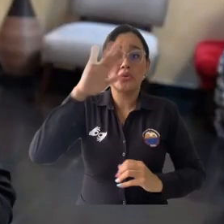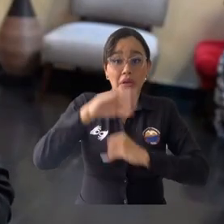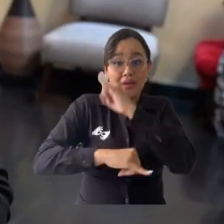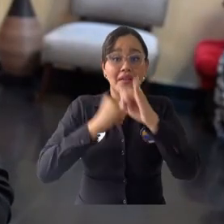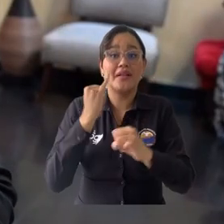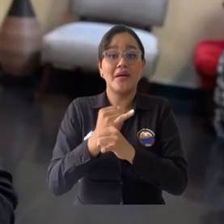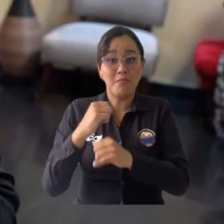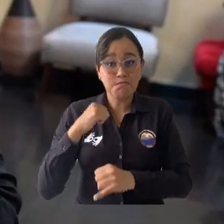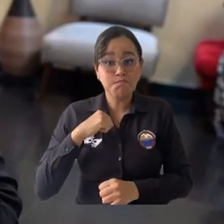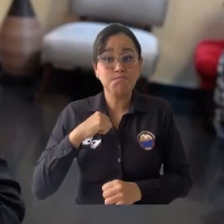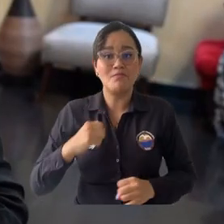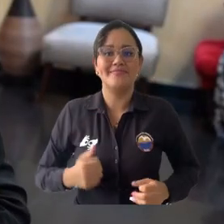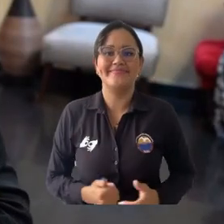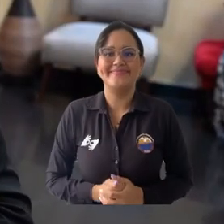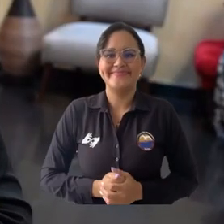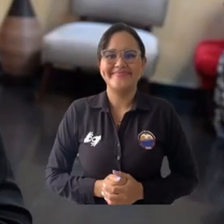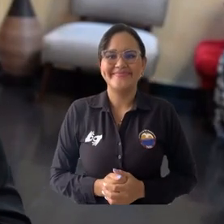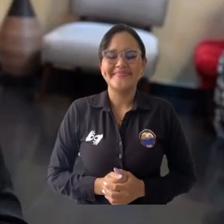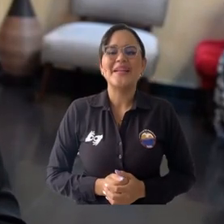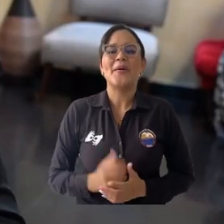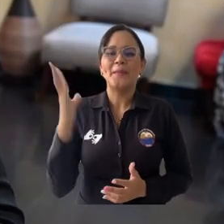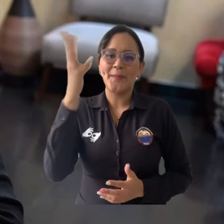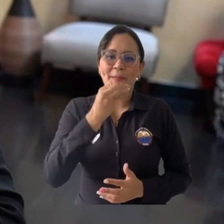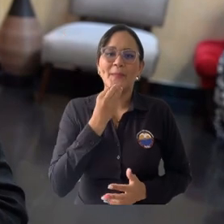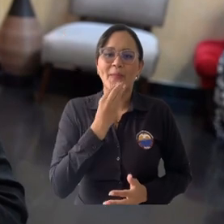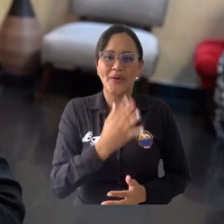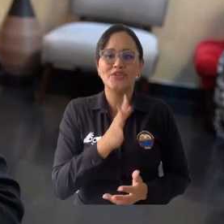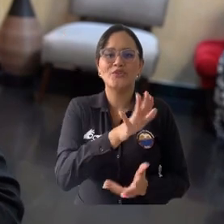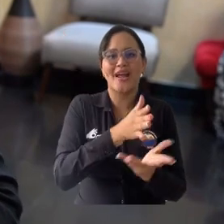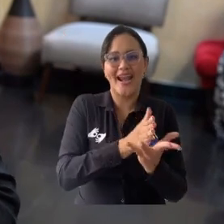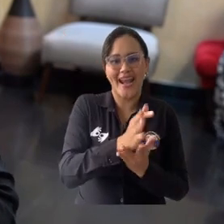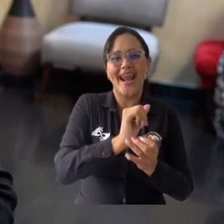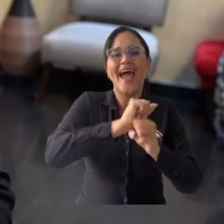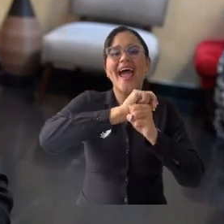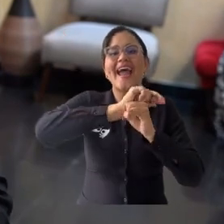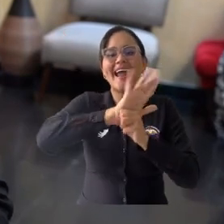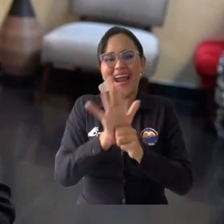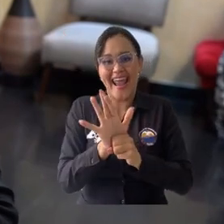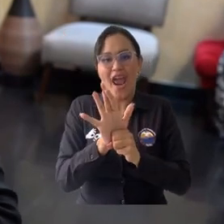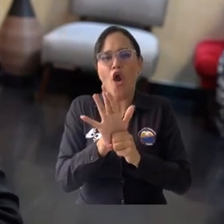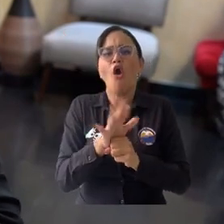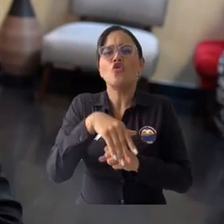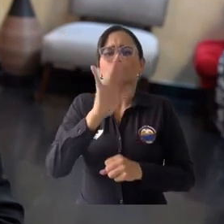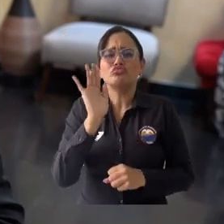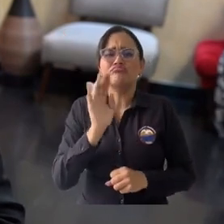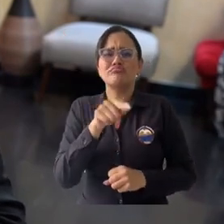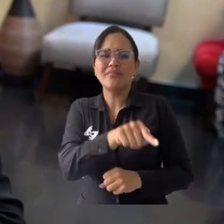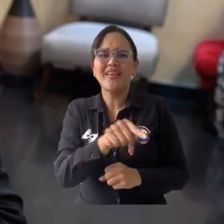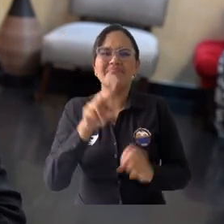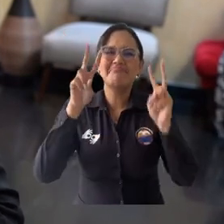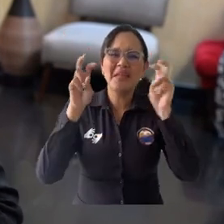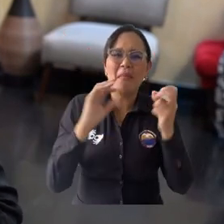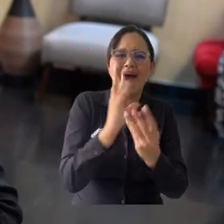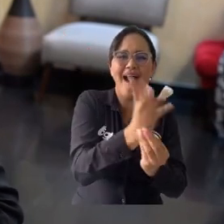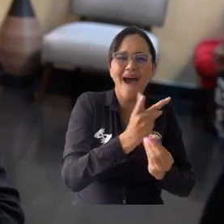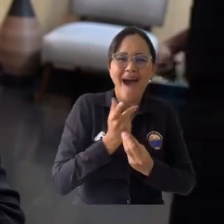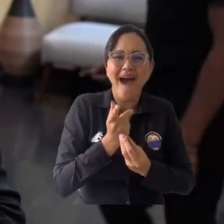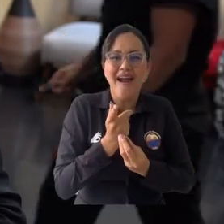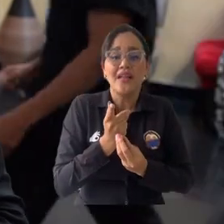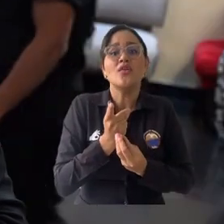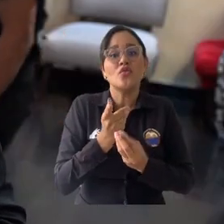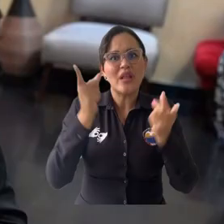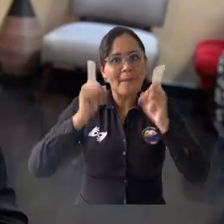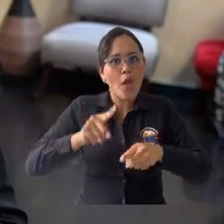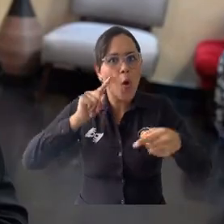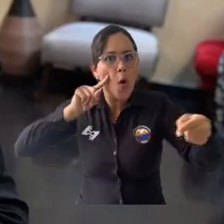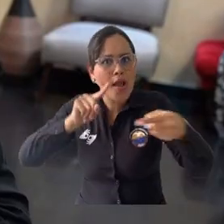lo bonito de este programa que está logrando el CREO es que ya estamos hablando no de bellas artes, sino de